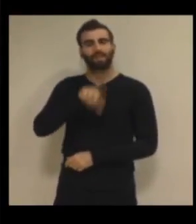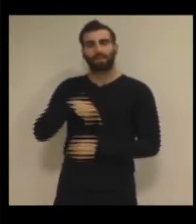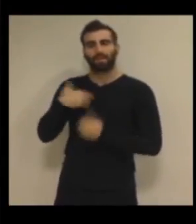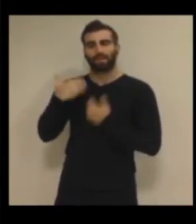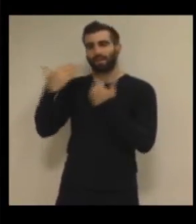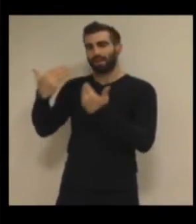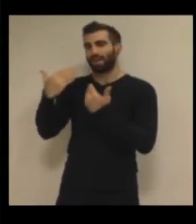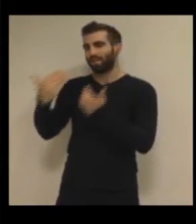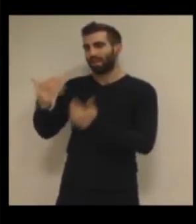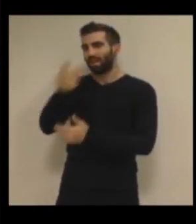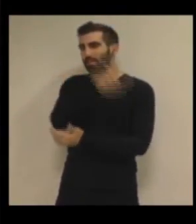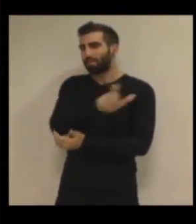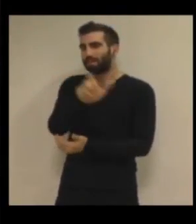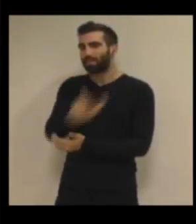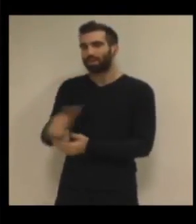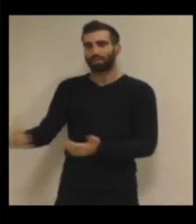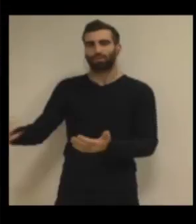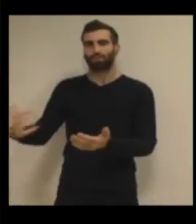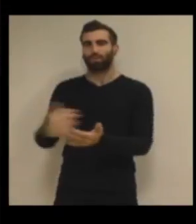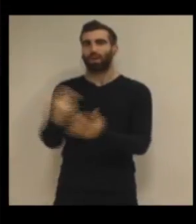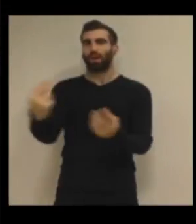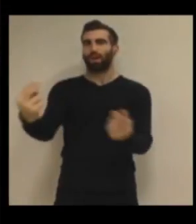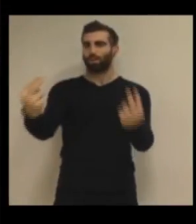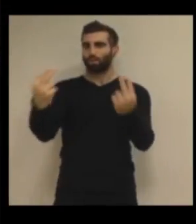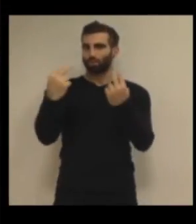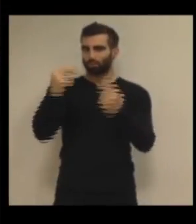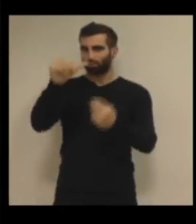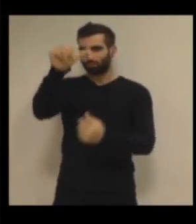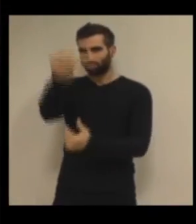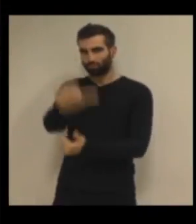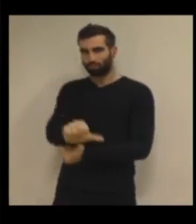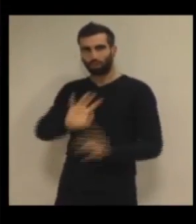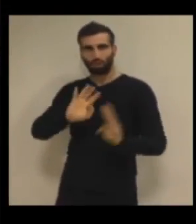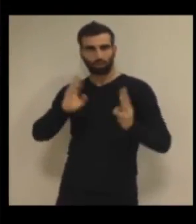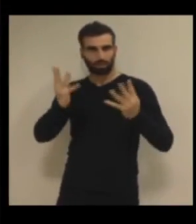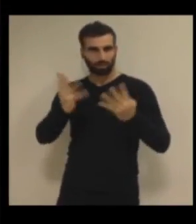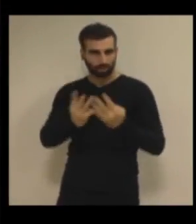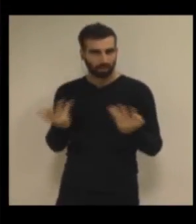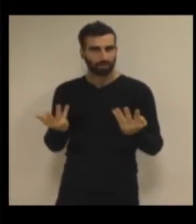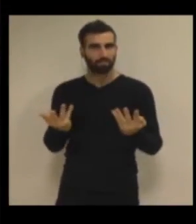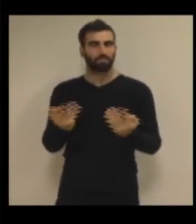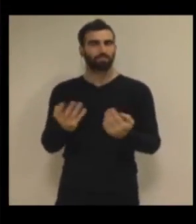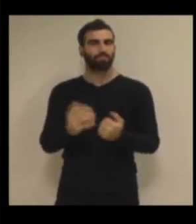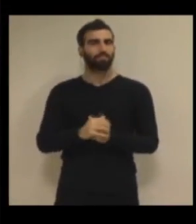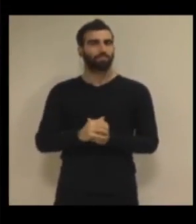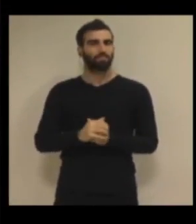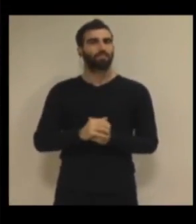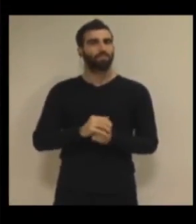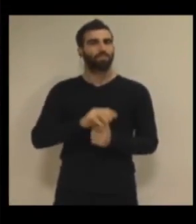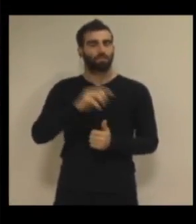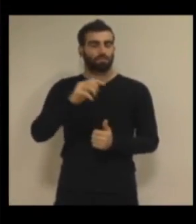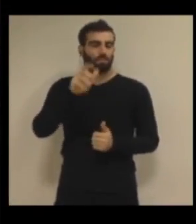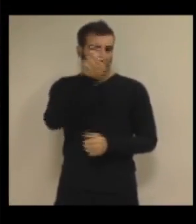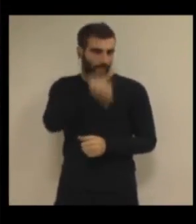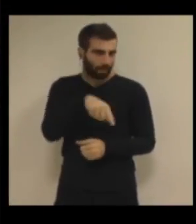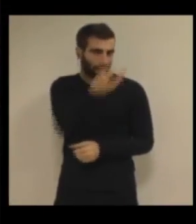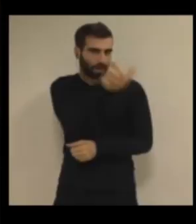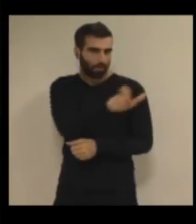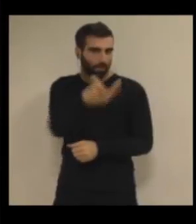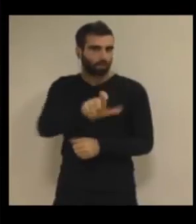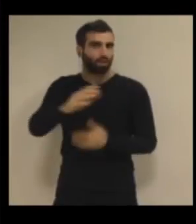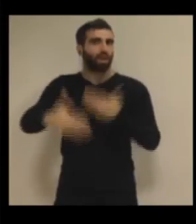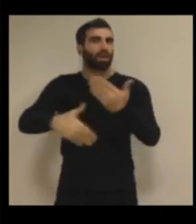a todas aquellas personas que nos han estado siguiendo a través de las redes, aquellas que nos van a seguir, que no han podido, porque